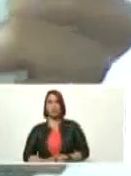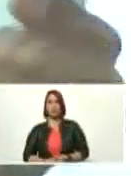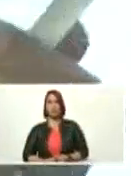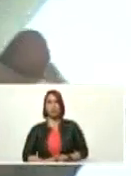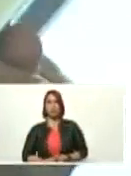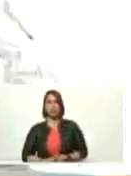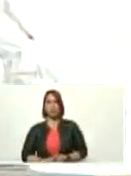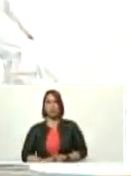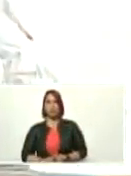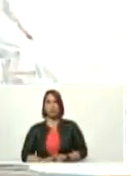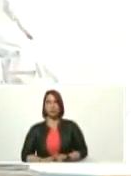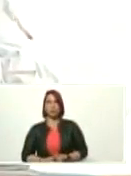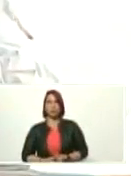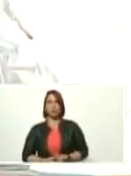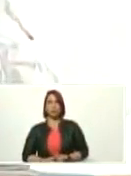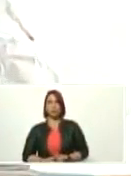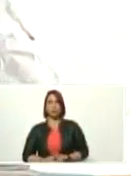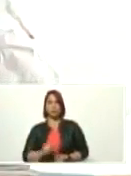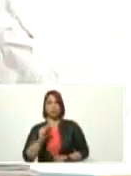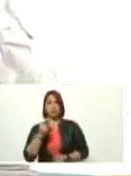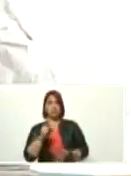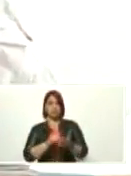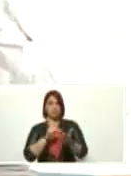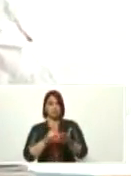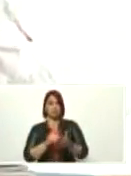Peter Fritzsche, primer libro.